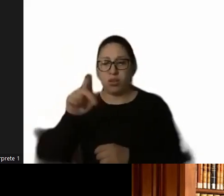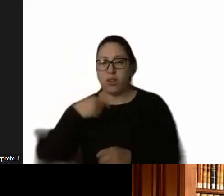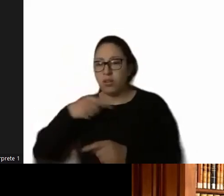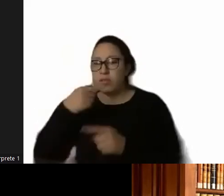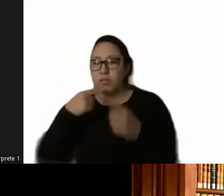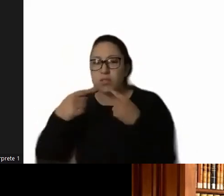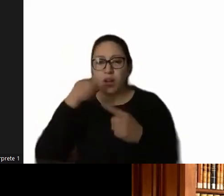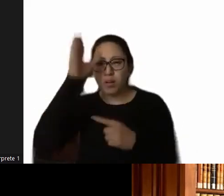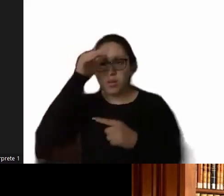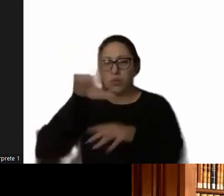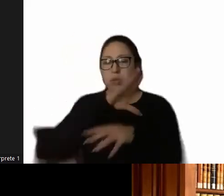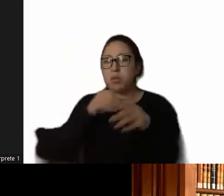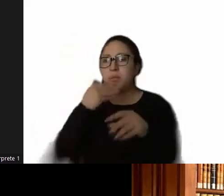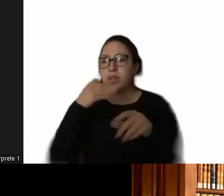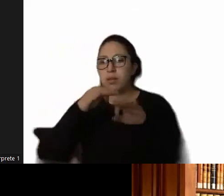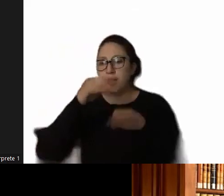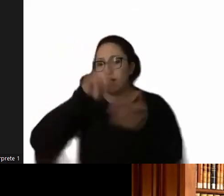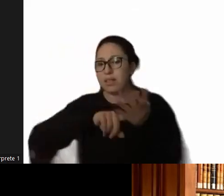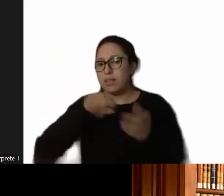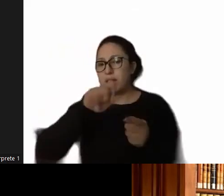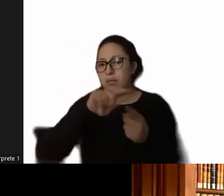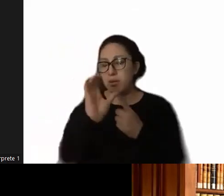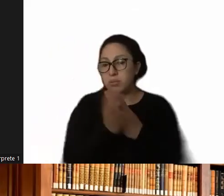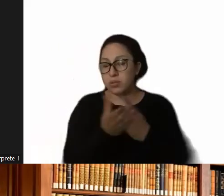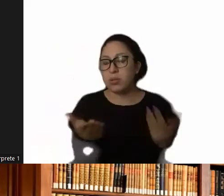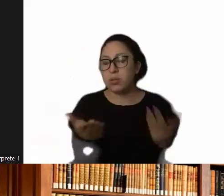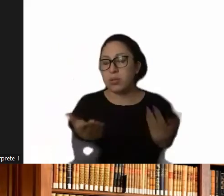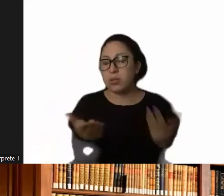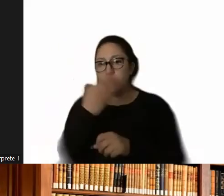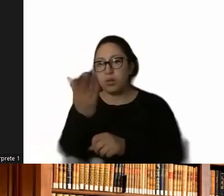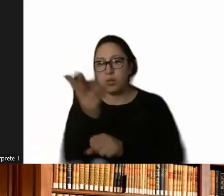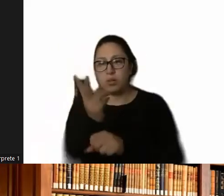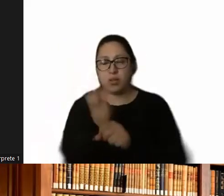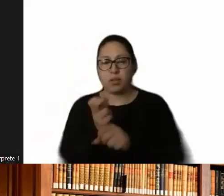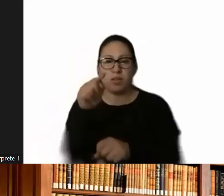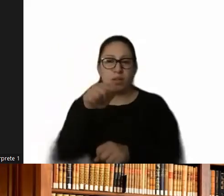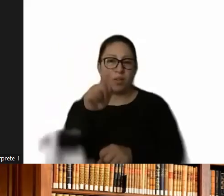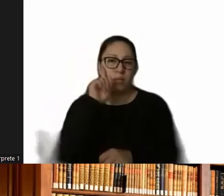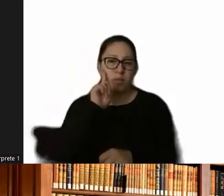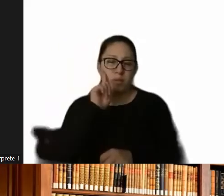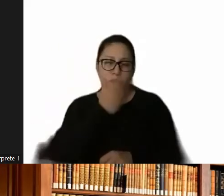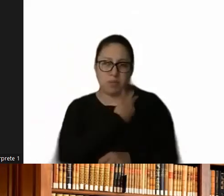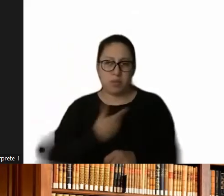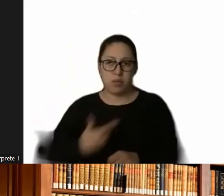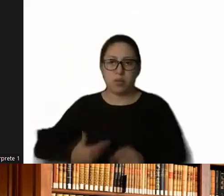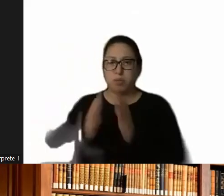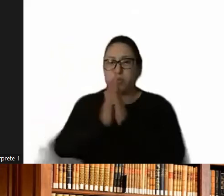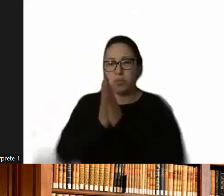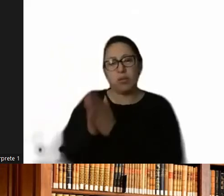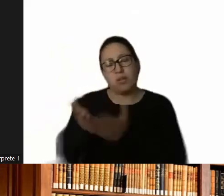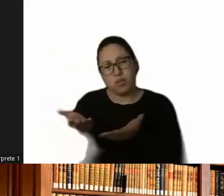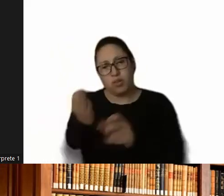comisión. Entonces yo invito a la diputada presidenta, pues que ya pasemos al punto de la